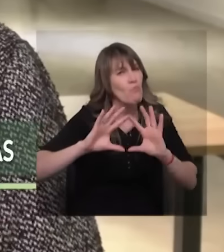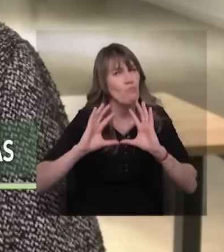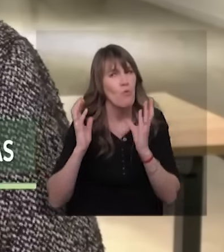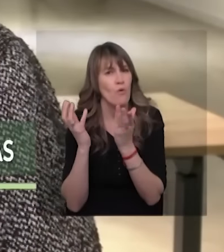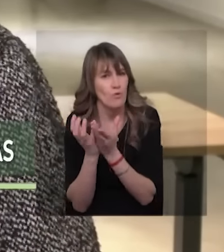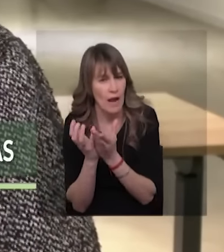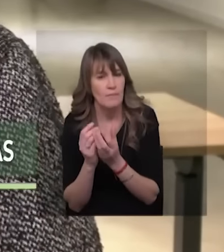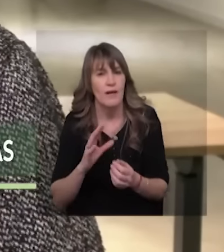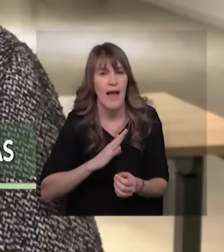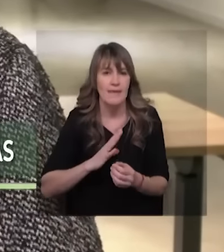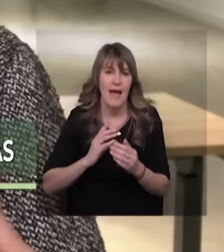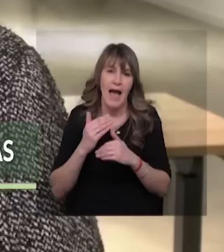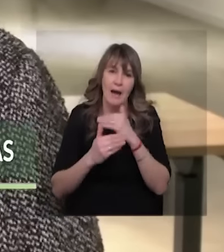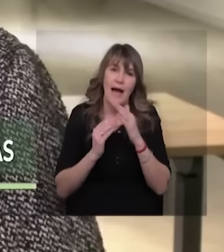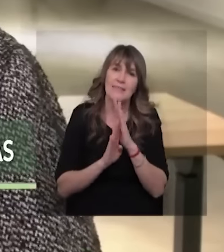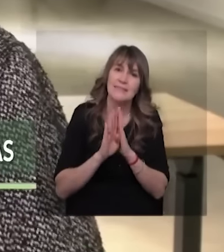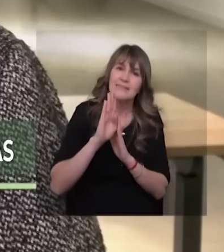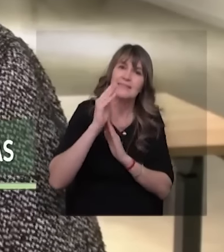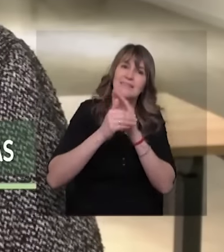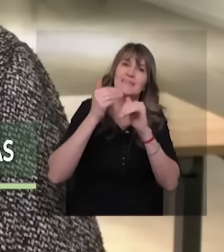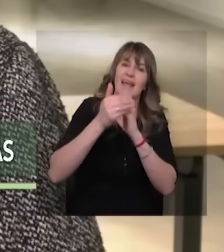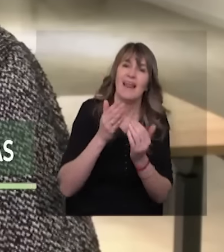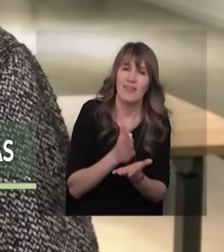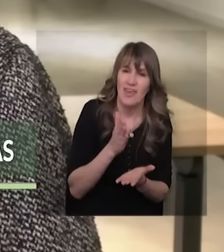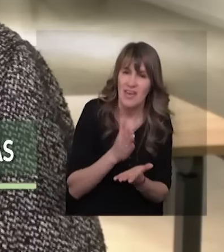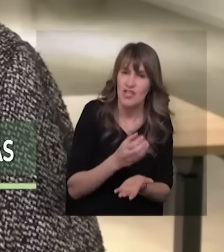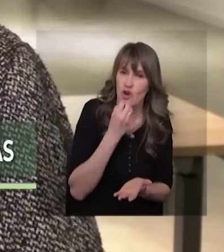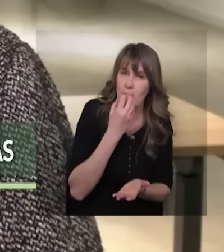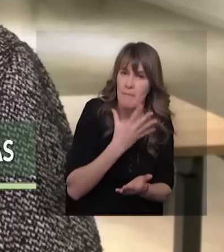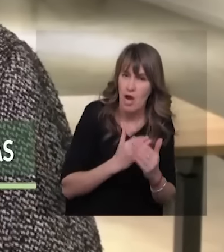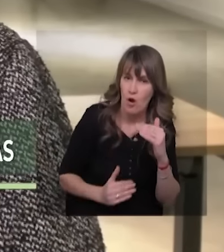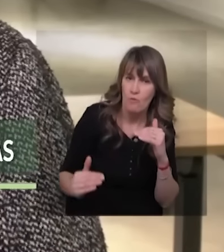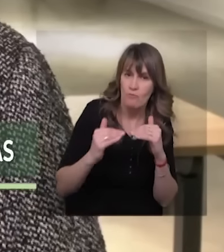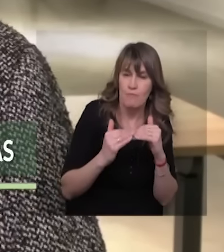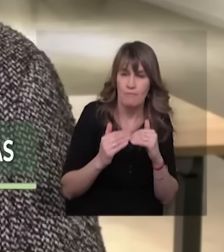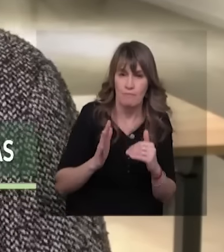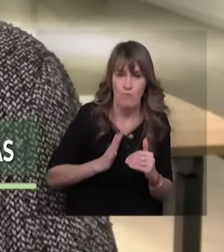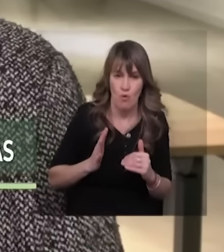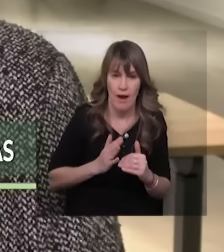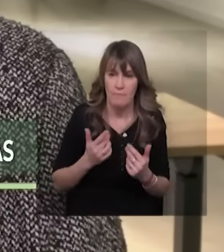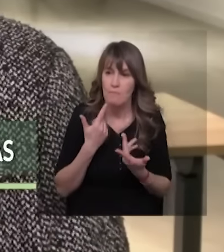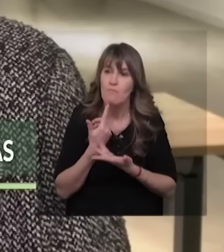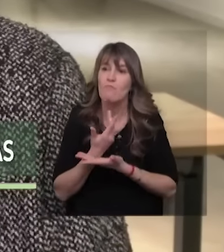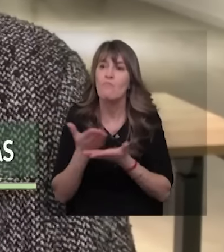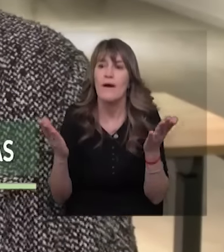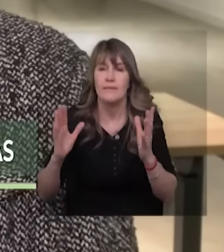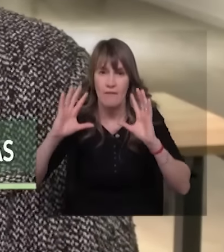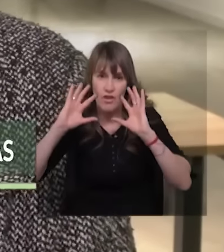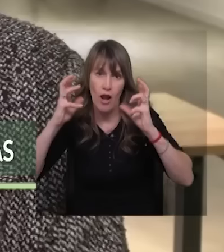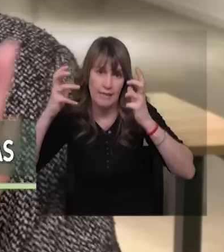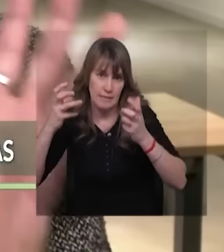los avances en derecho que hemos conseguido con nuestra propia lucha este las mujeres y disidencias haciendo visible estas violencias